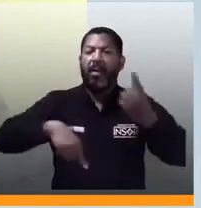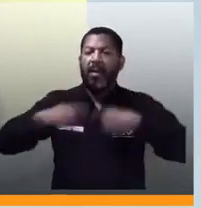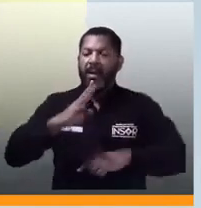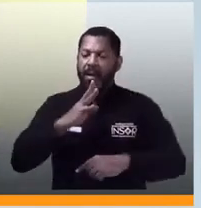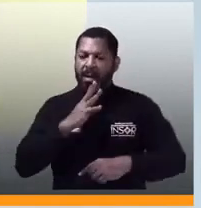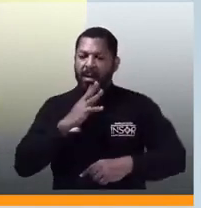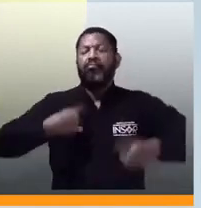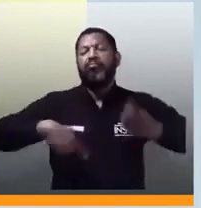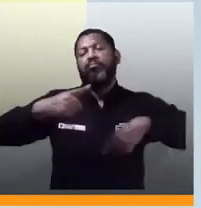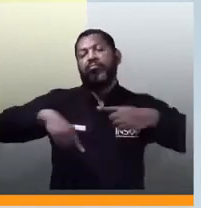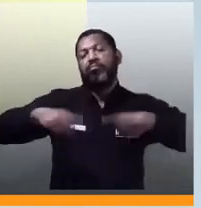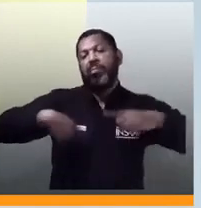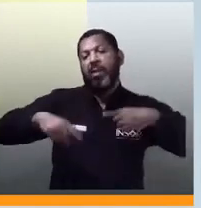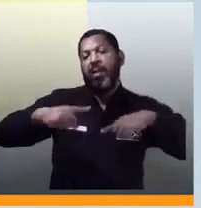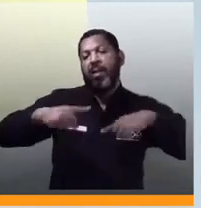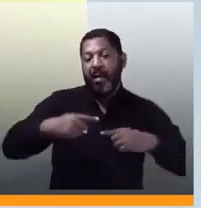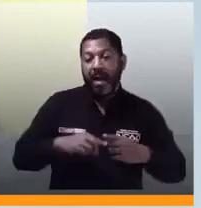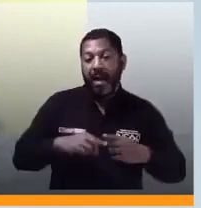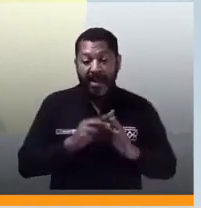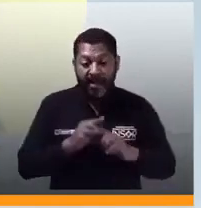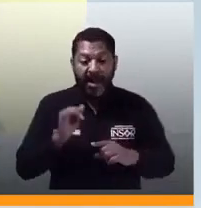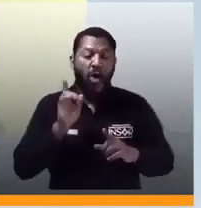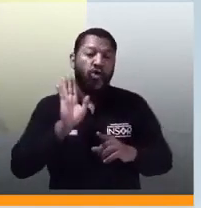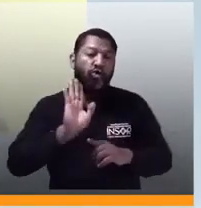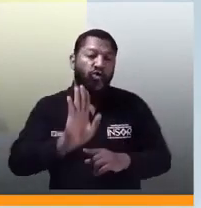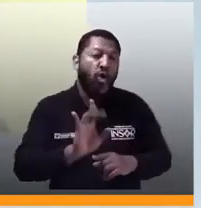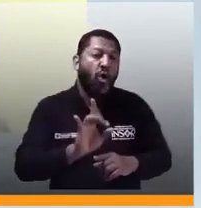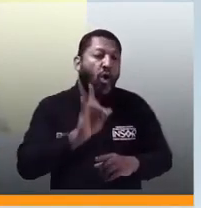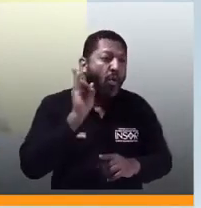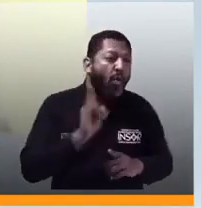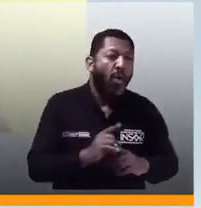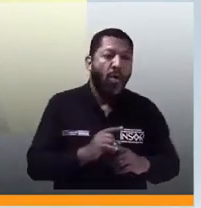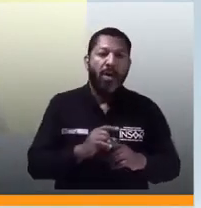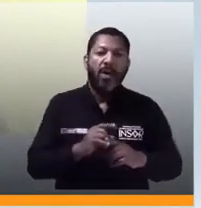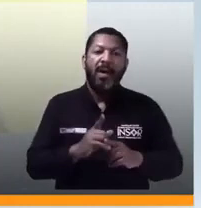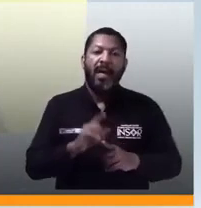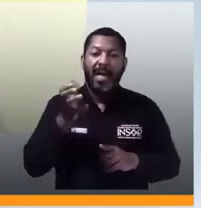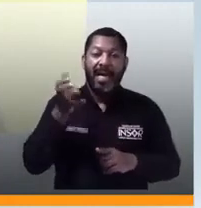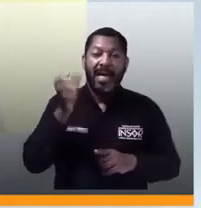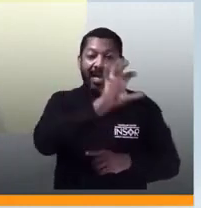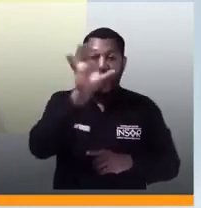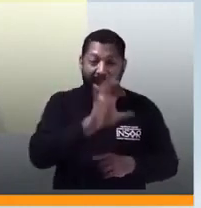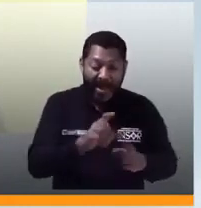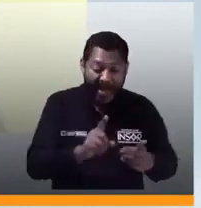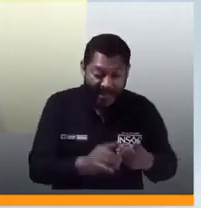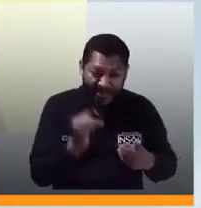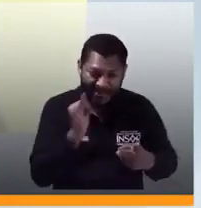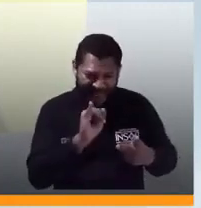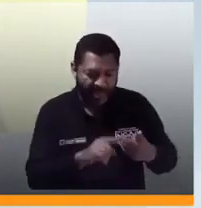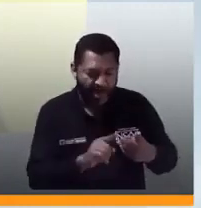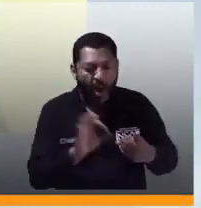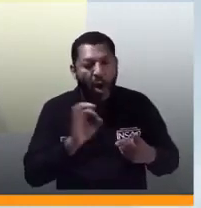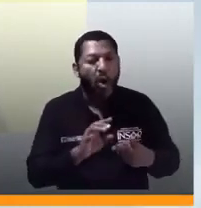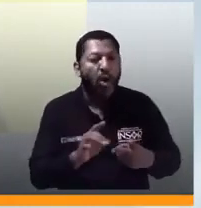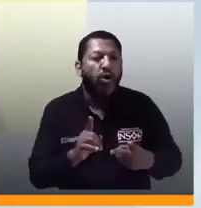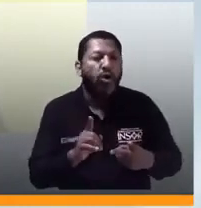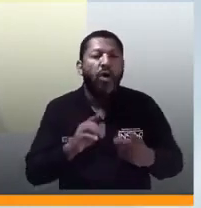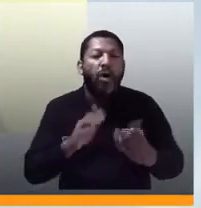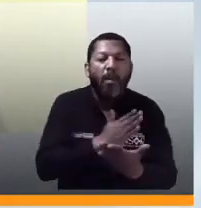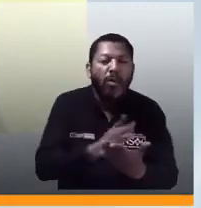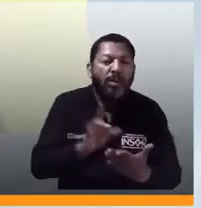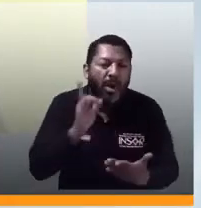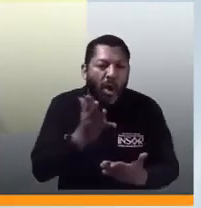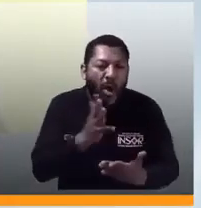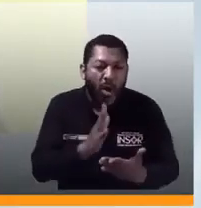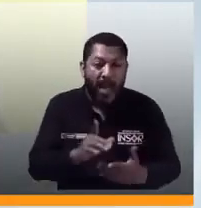tener, van a tener imágenes, van a tener sonidos, y tenemos que tener mucho cuidado con la parte de licencias para no ir a